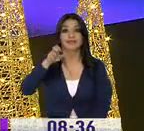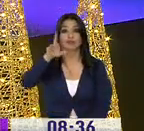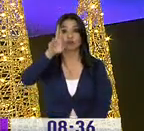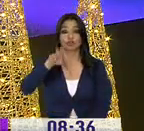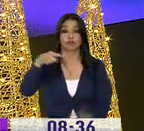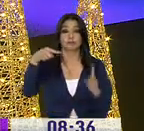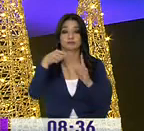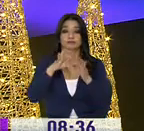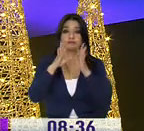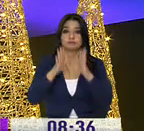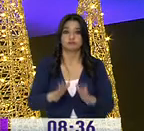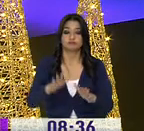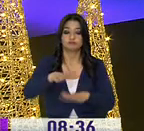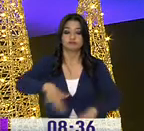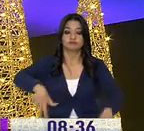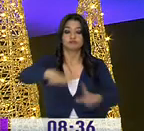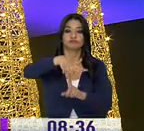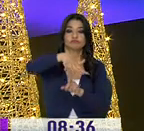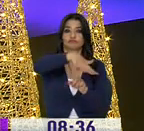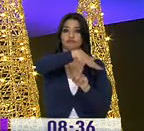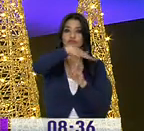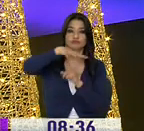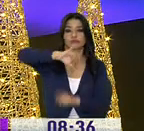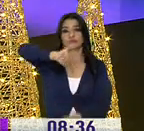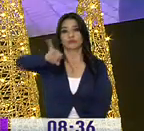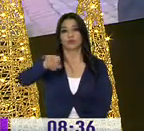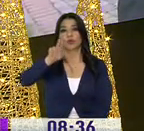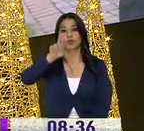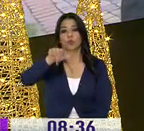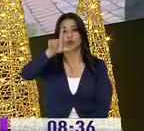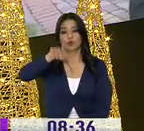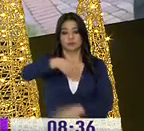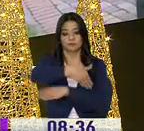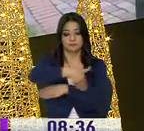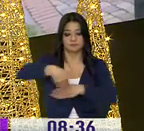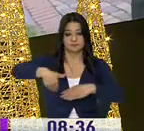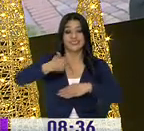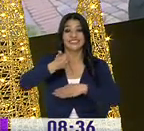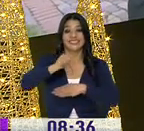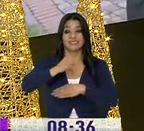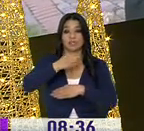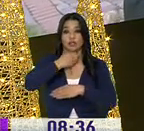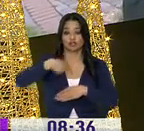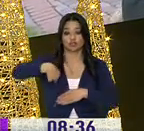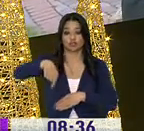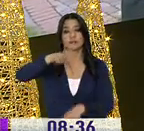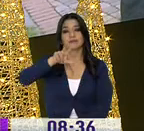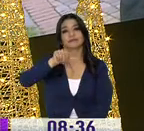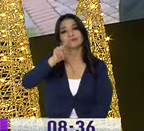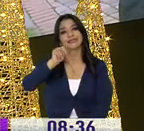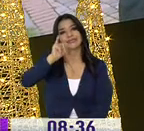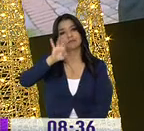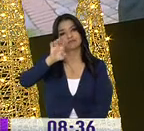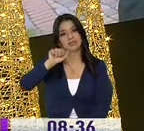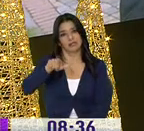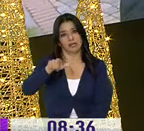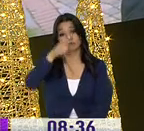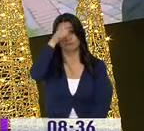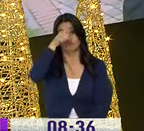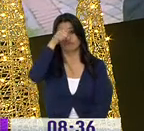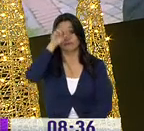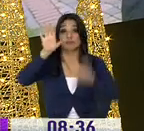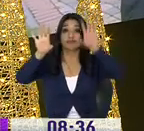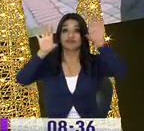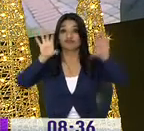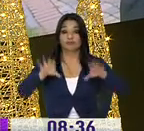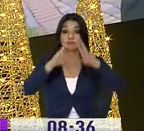el Parque Julio Andrade. Ahí, eso es en la 20.000 y 10 de agosto, ¿no? El día domingo se va a realizar la Feria de Navidad